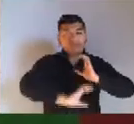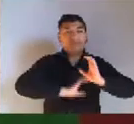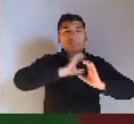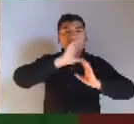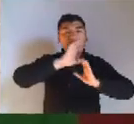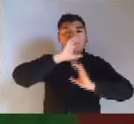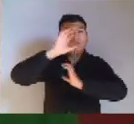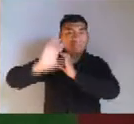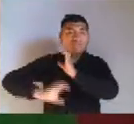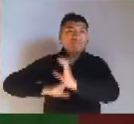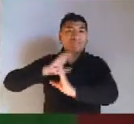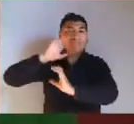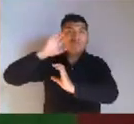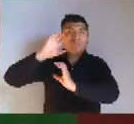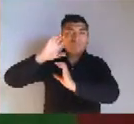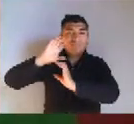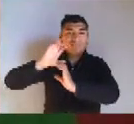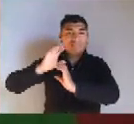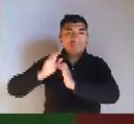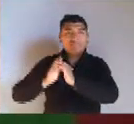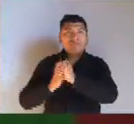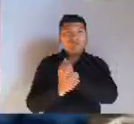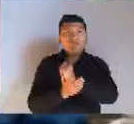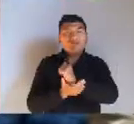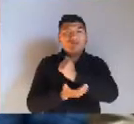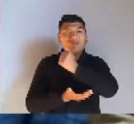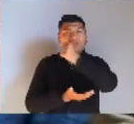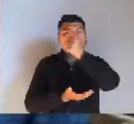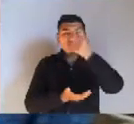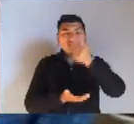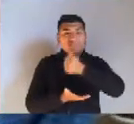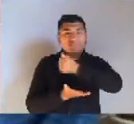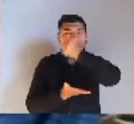los siglos de los siglos.